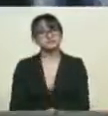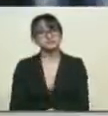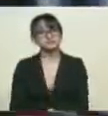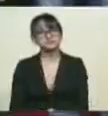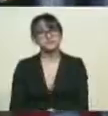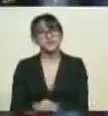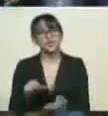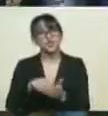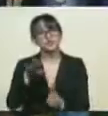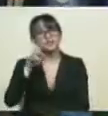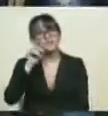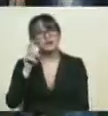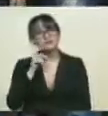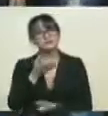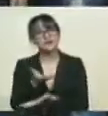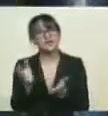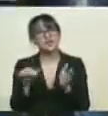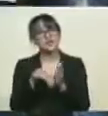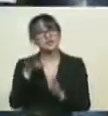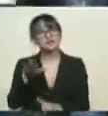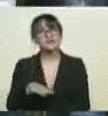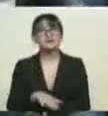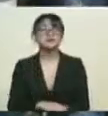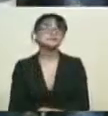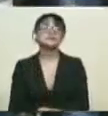¿Dónde están las embarazadas?